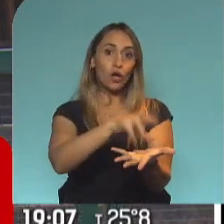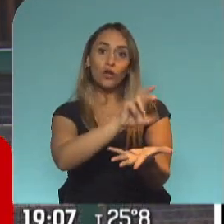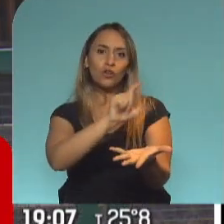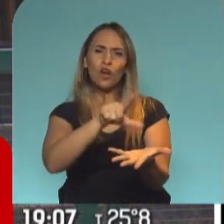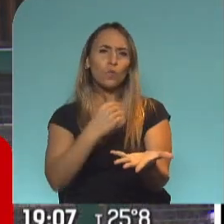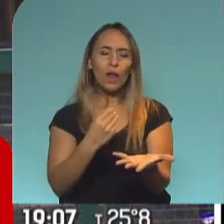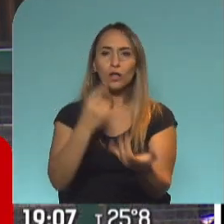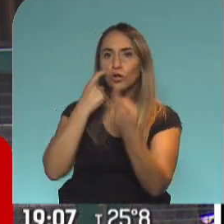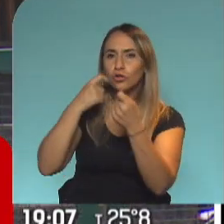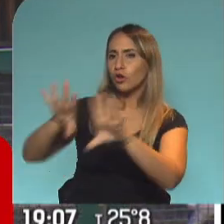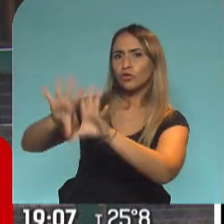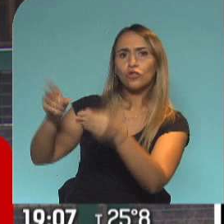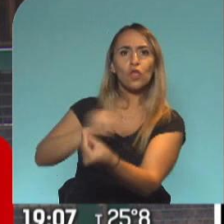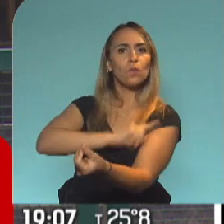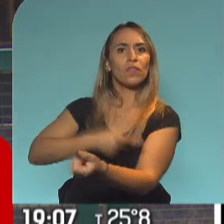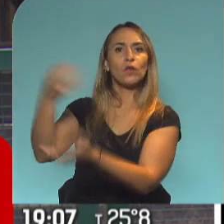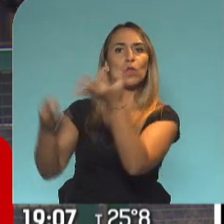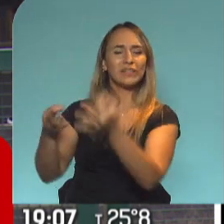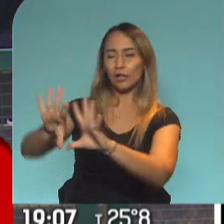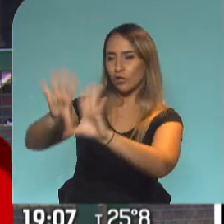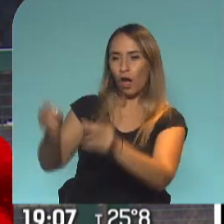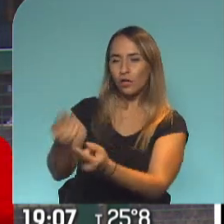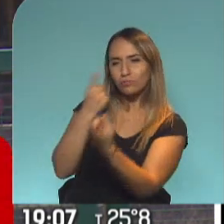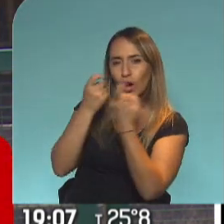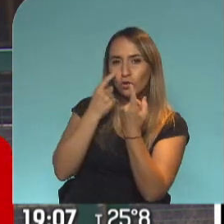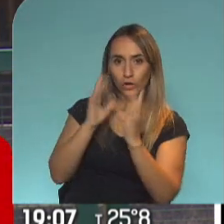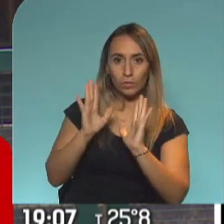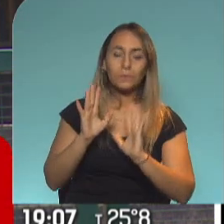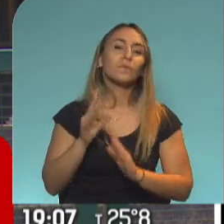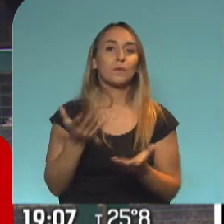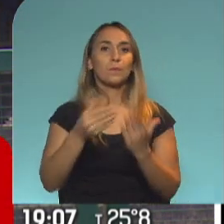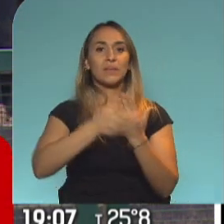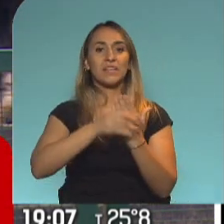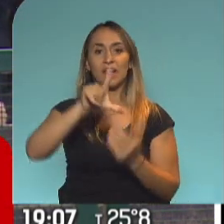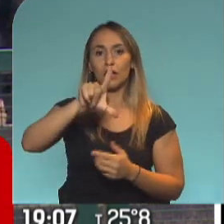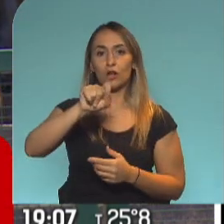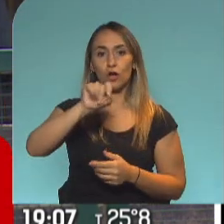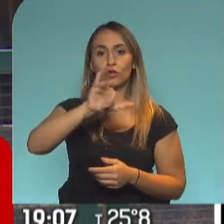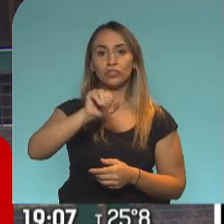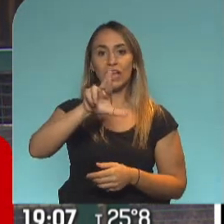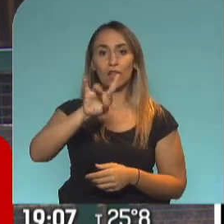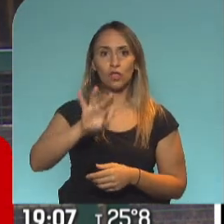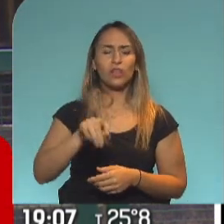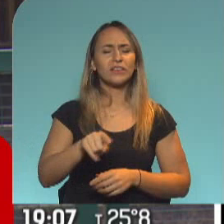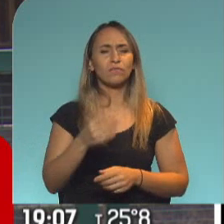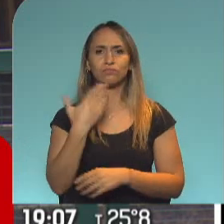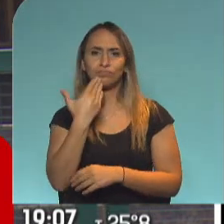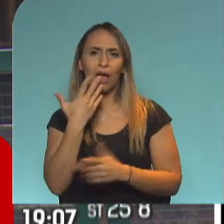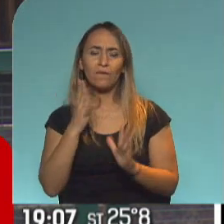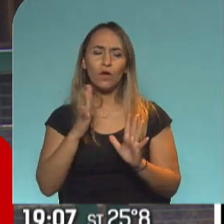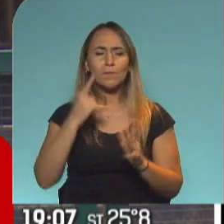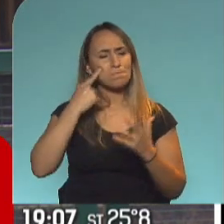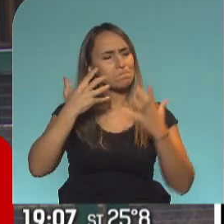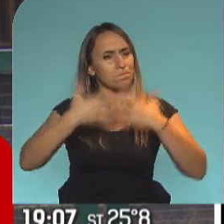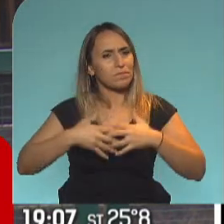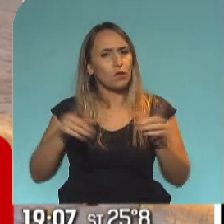si deberíamos escuchar a la ministra, justamente Marcela Lozardo, que ella le puso en palabras, que es un poco lo que están pensando, que ya no